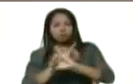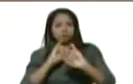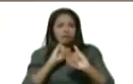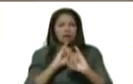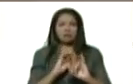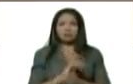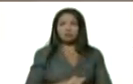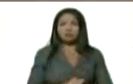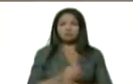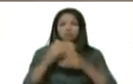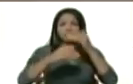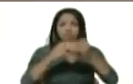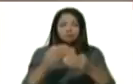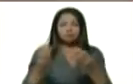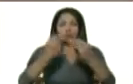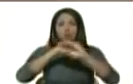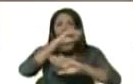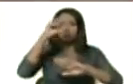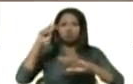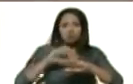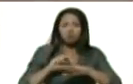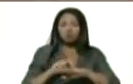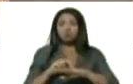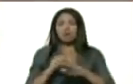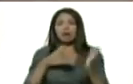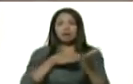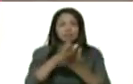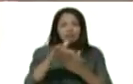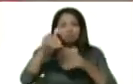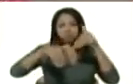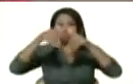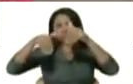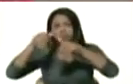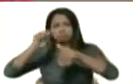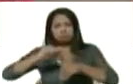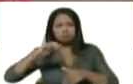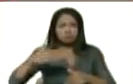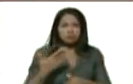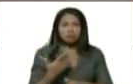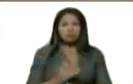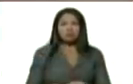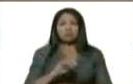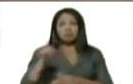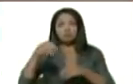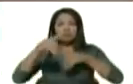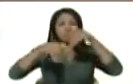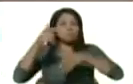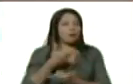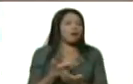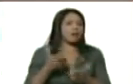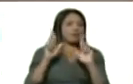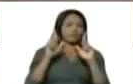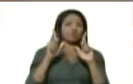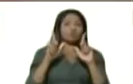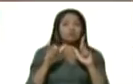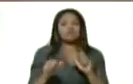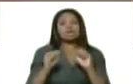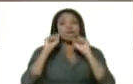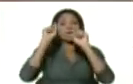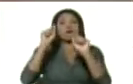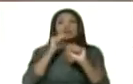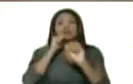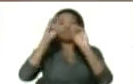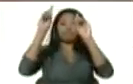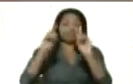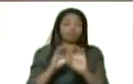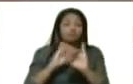el avance hacia el acuerdo nacional, amplias garantías electorales y luego elecciones. Y que gane el